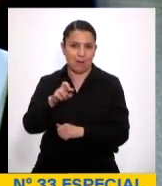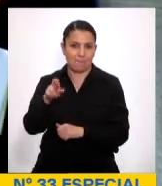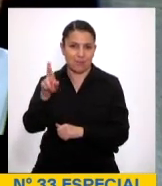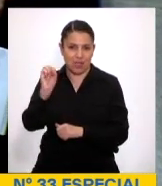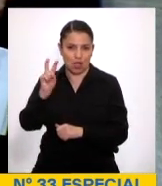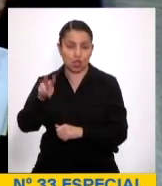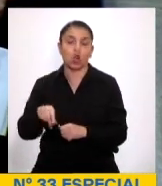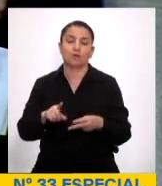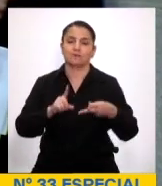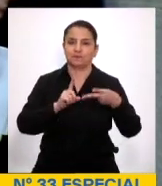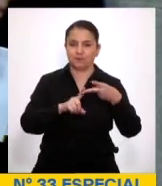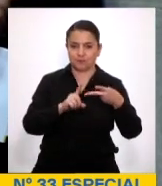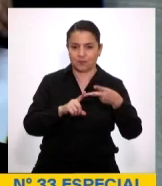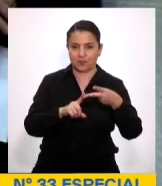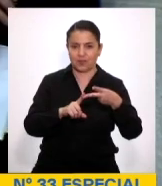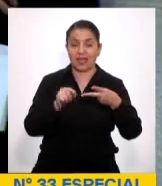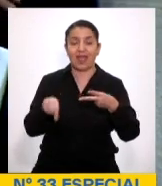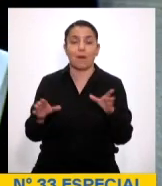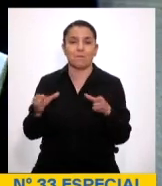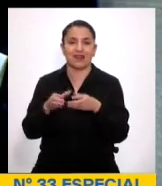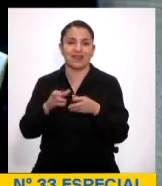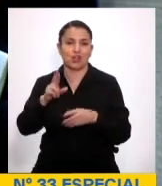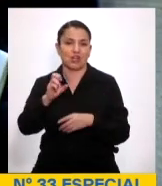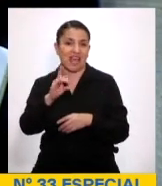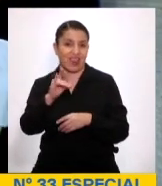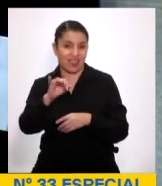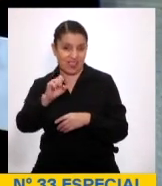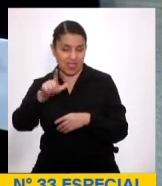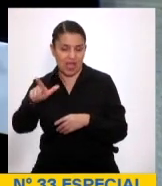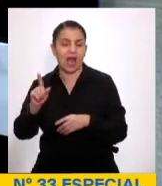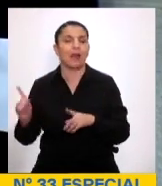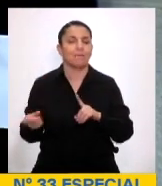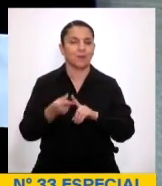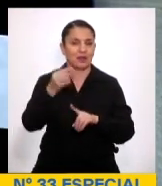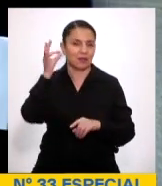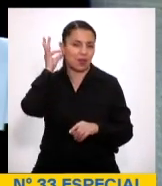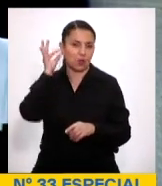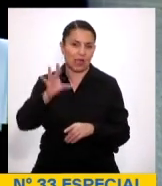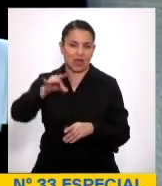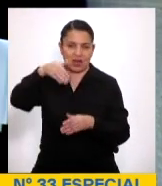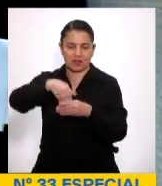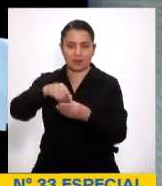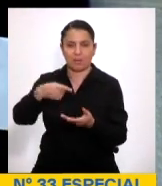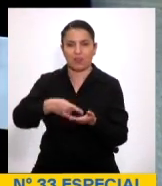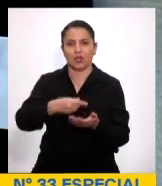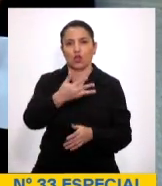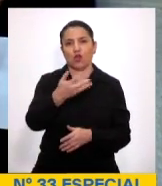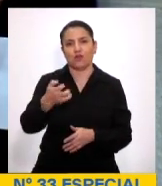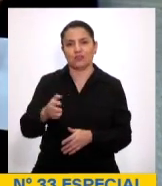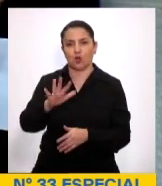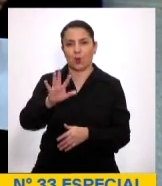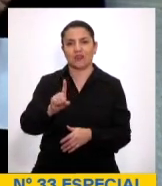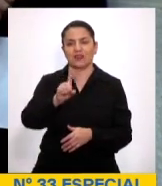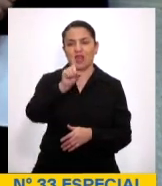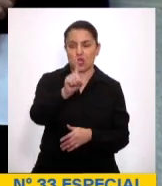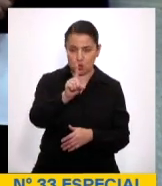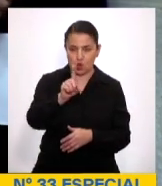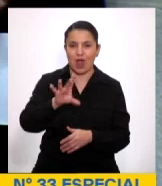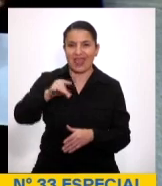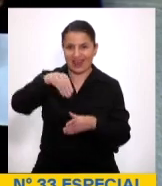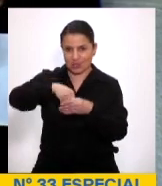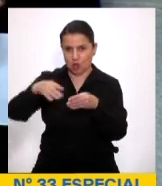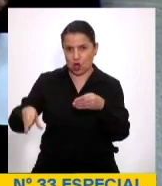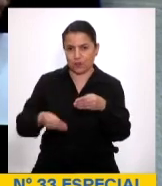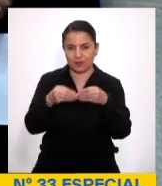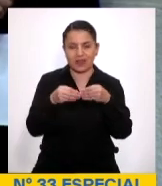froden militante radical fue la primera mujer parlamentaria electa en 1951 por elección complementaria ejerciendo además